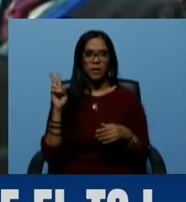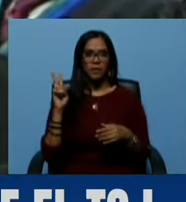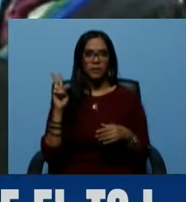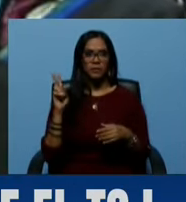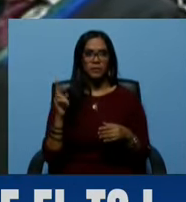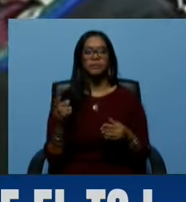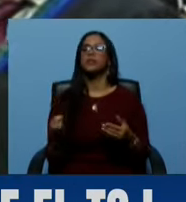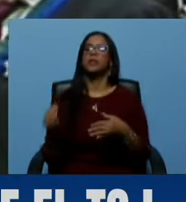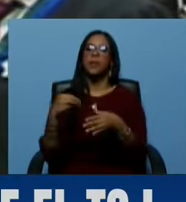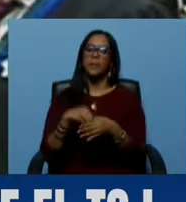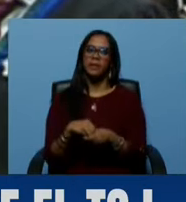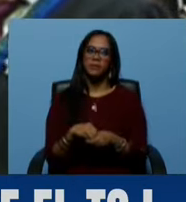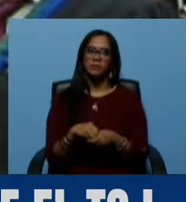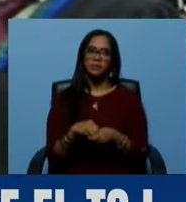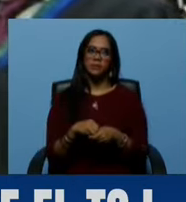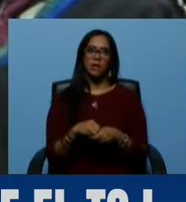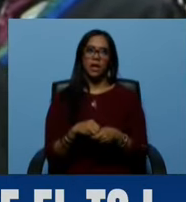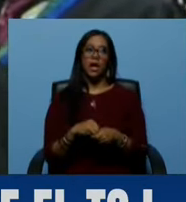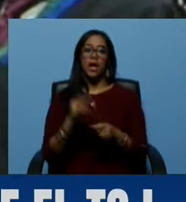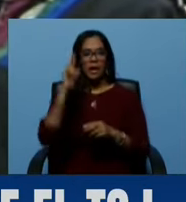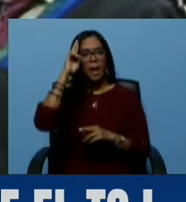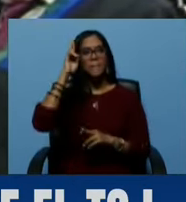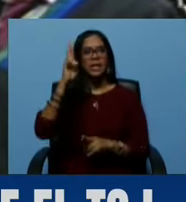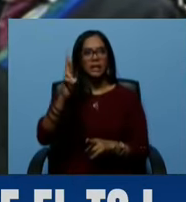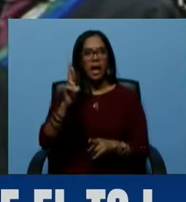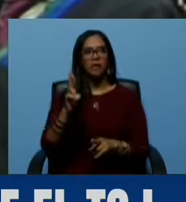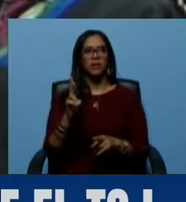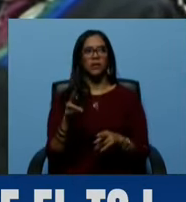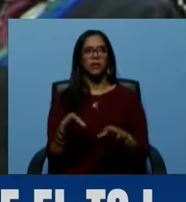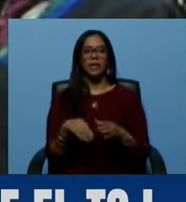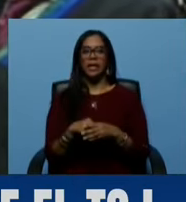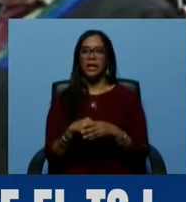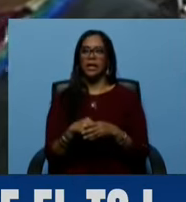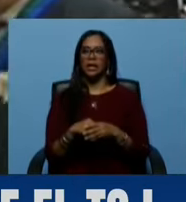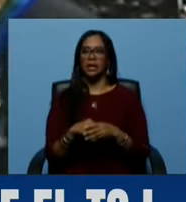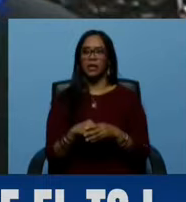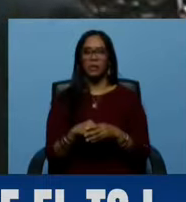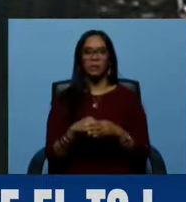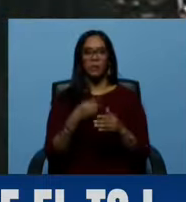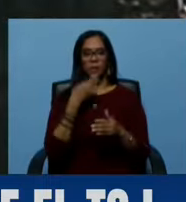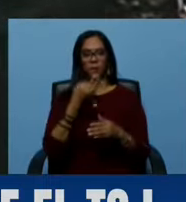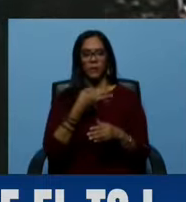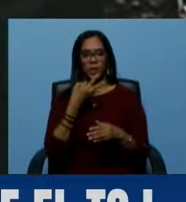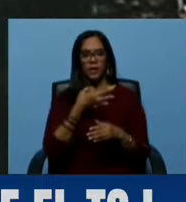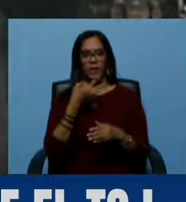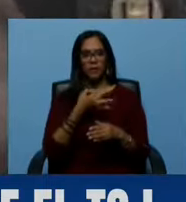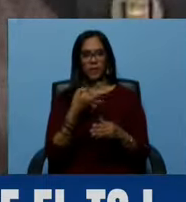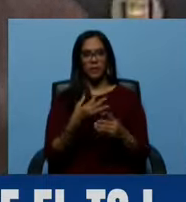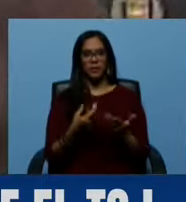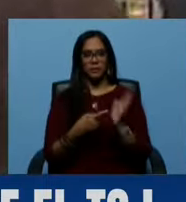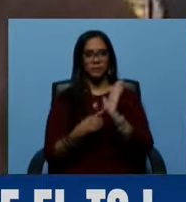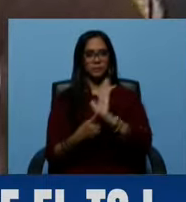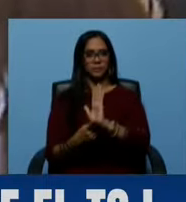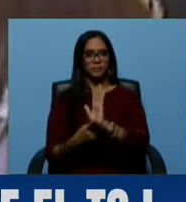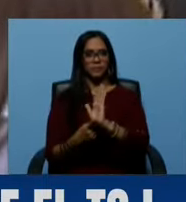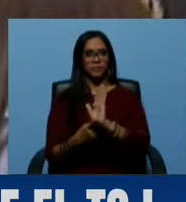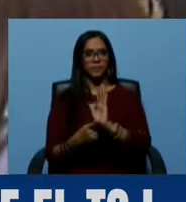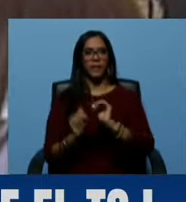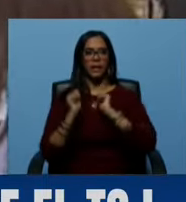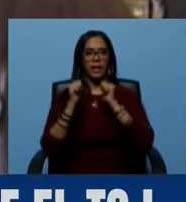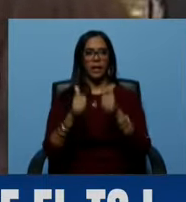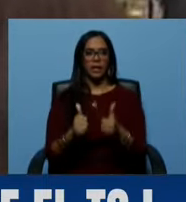además también respetando y acatando lo que está establecido en la Carta Magna. Vamos inmediato a escuchar el